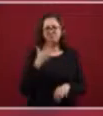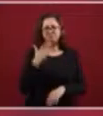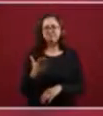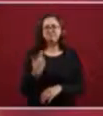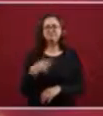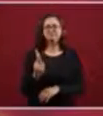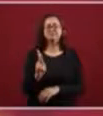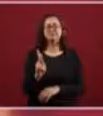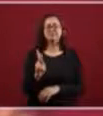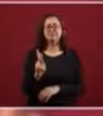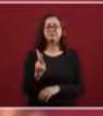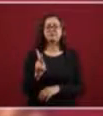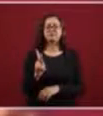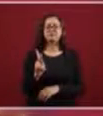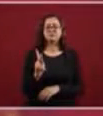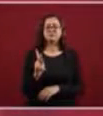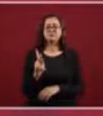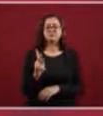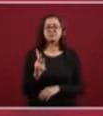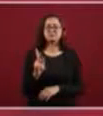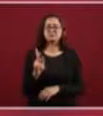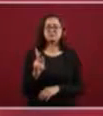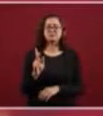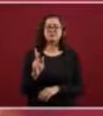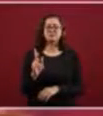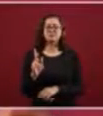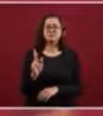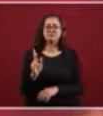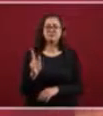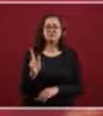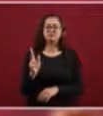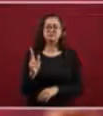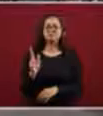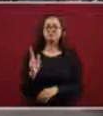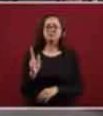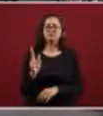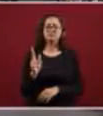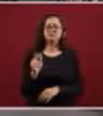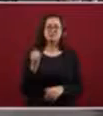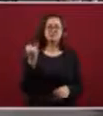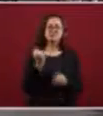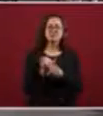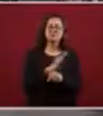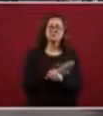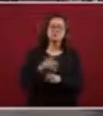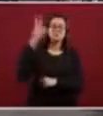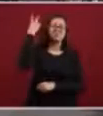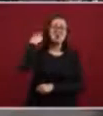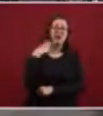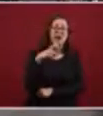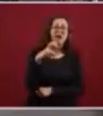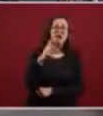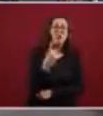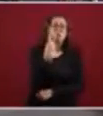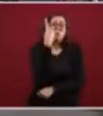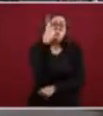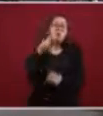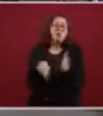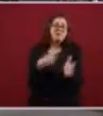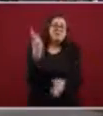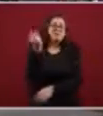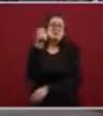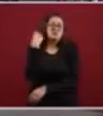hacer giras para estar en un acto, en un día,